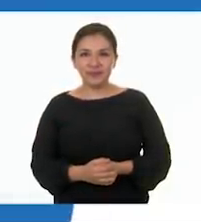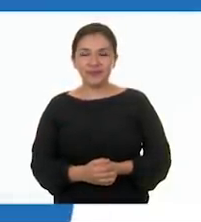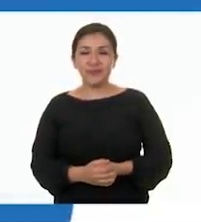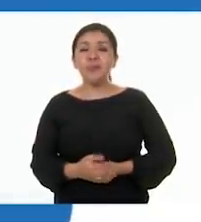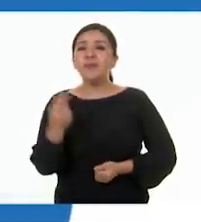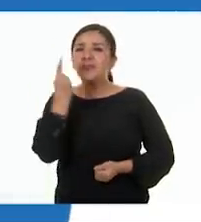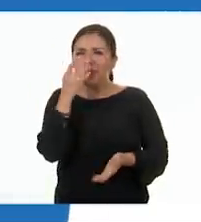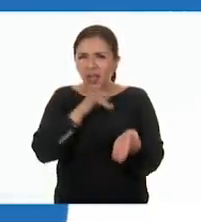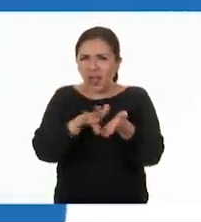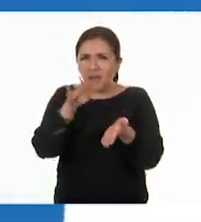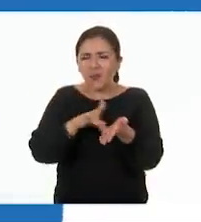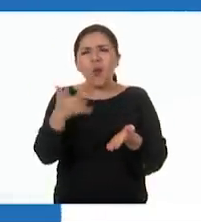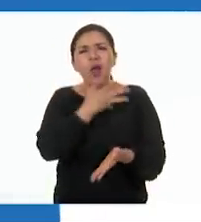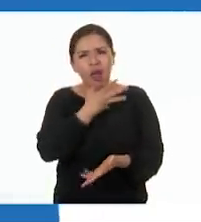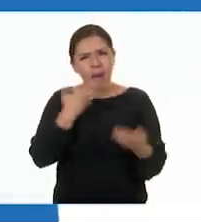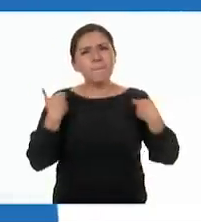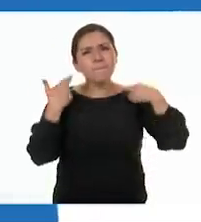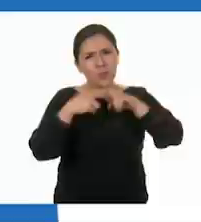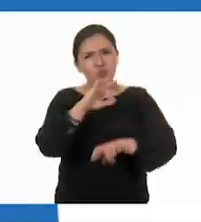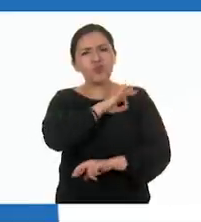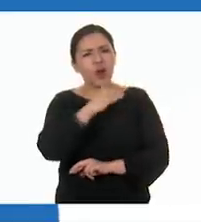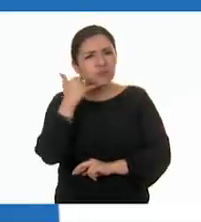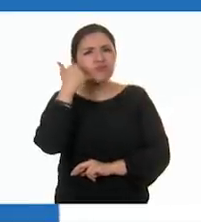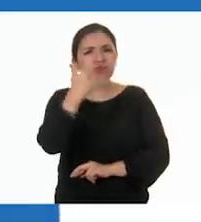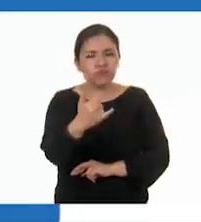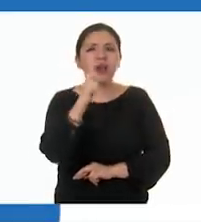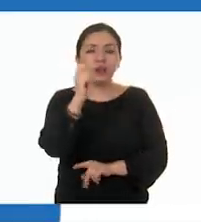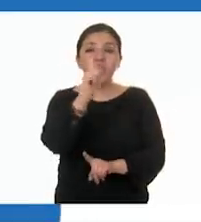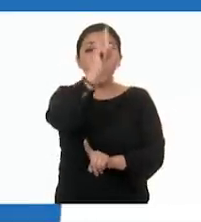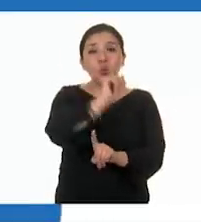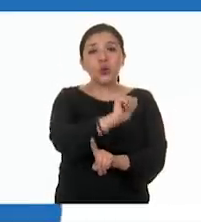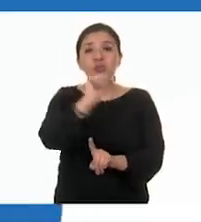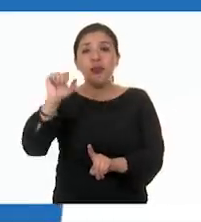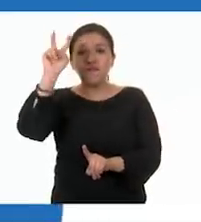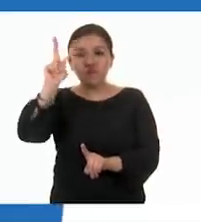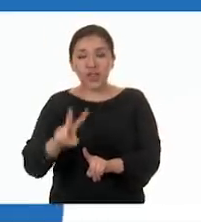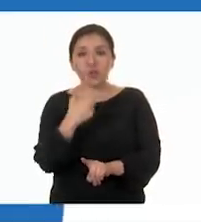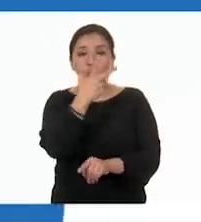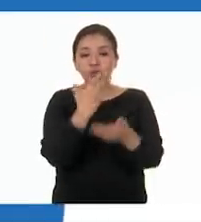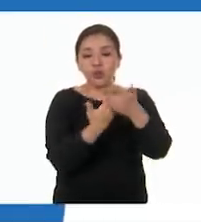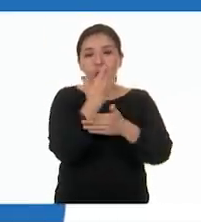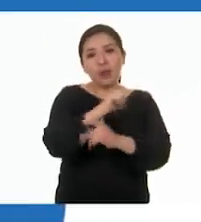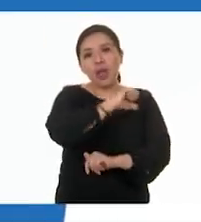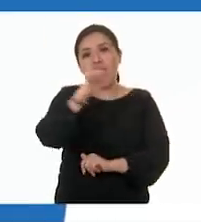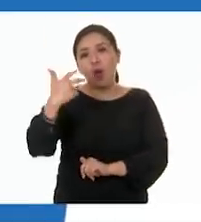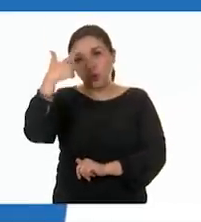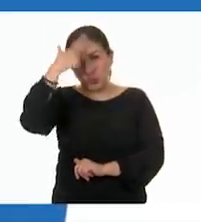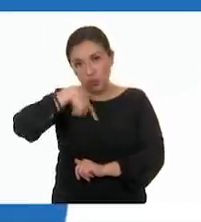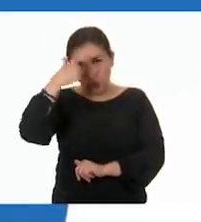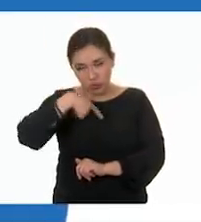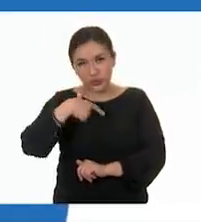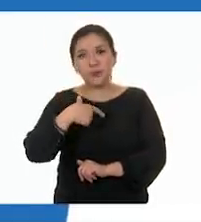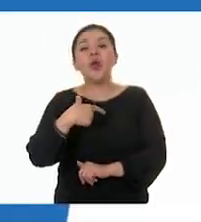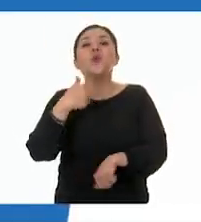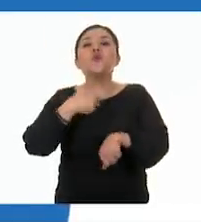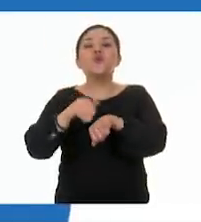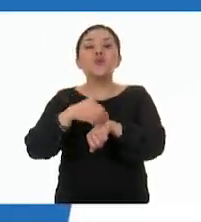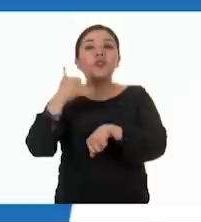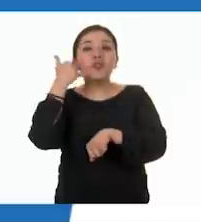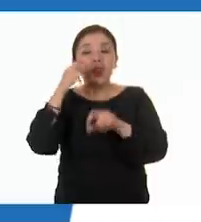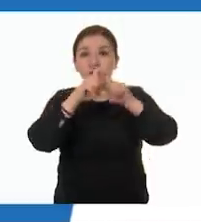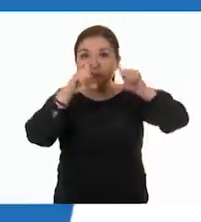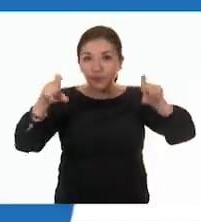Para solicitar apoyo pedagógico, comunícate con maestras y maestros de lunes a viernes de 8 a 20 horas al